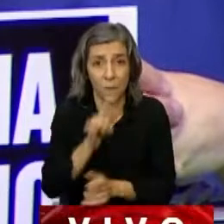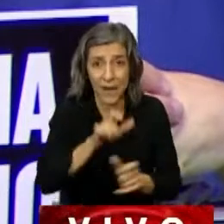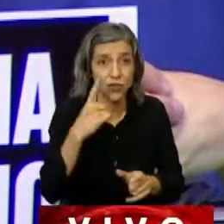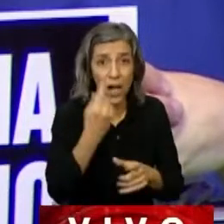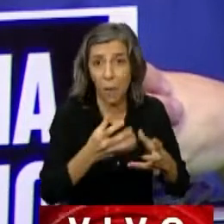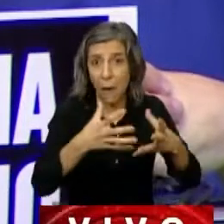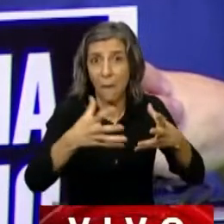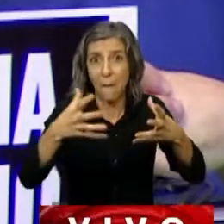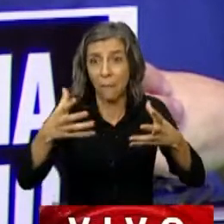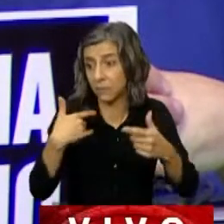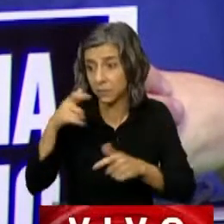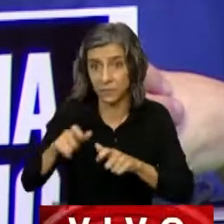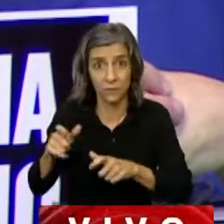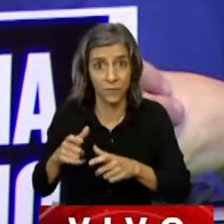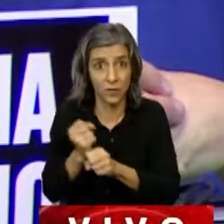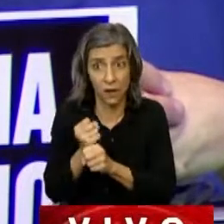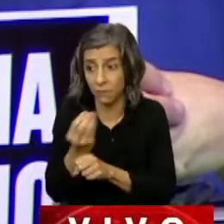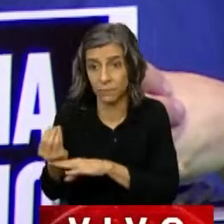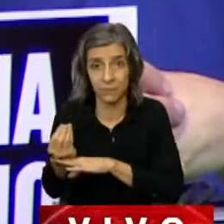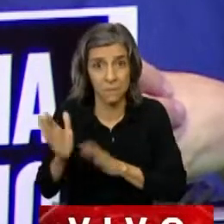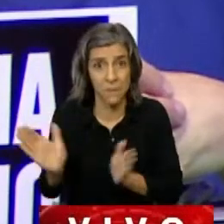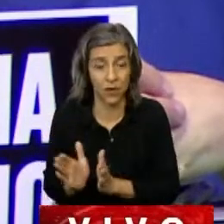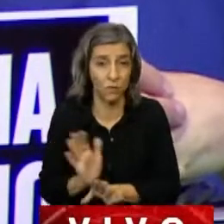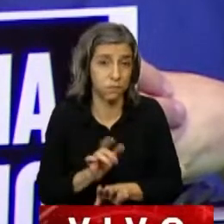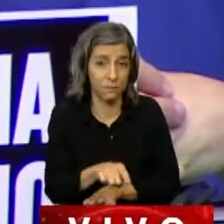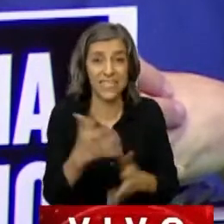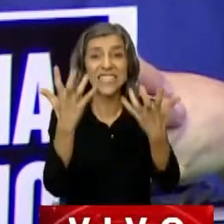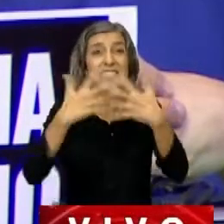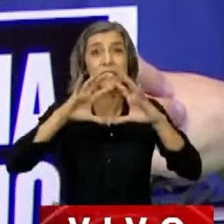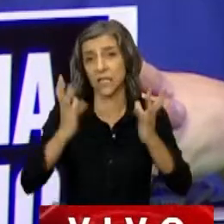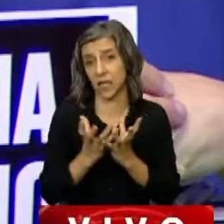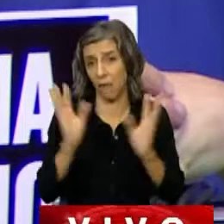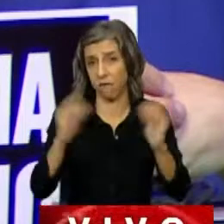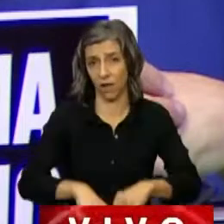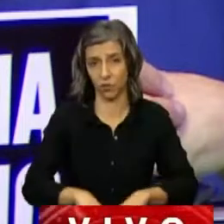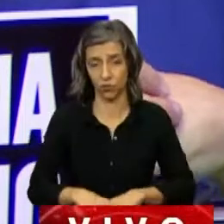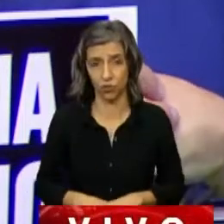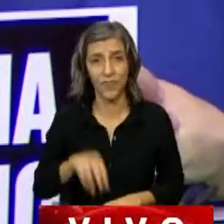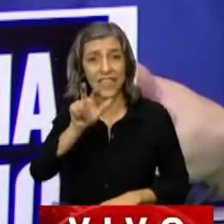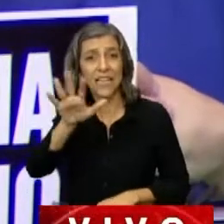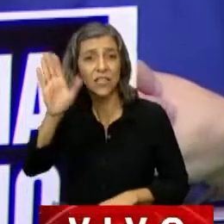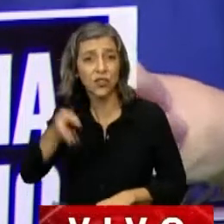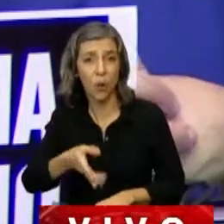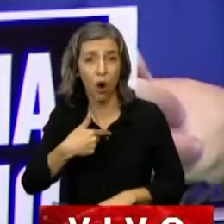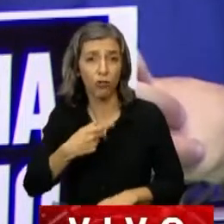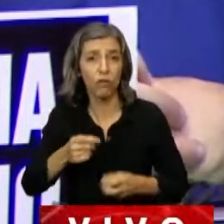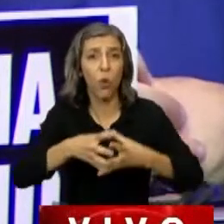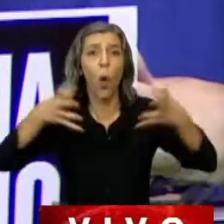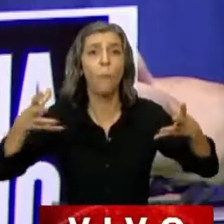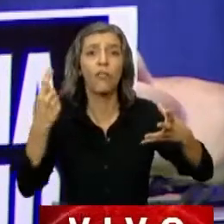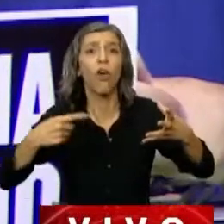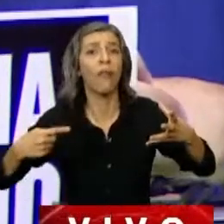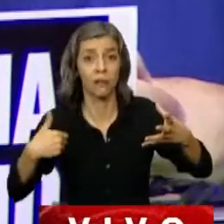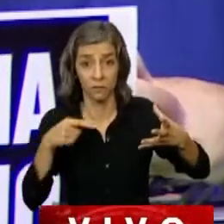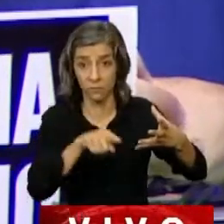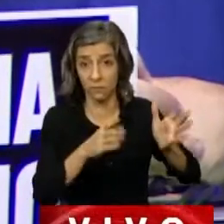que es un verdadero fracaso. Y por el otro lado, lo que ha crecido en un 35% es el monotributo, lo